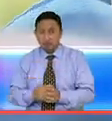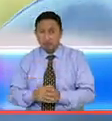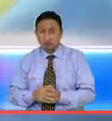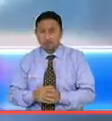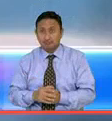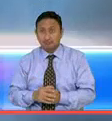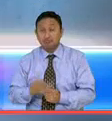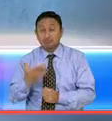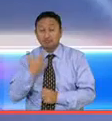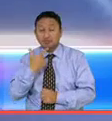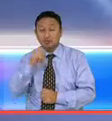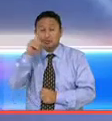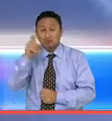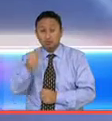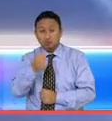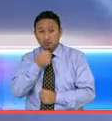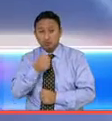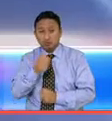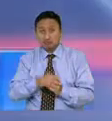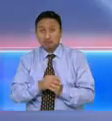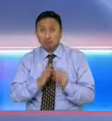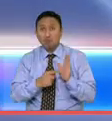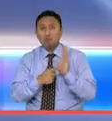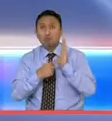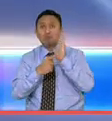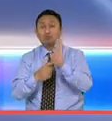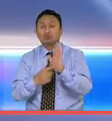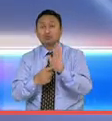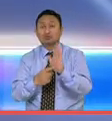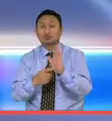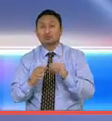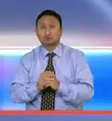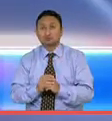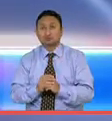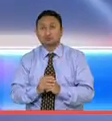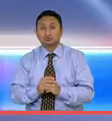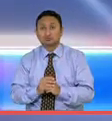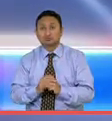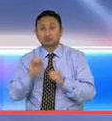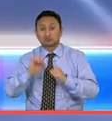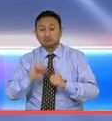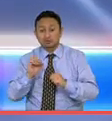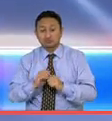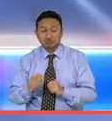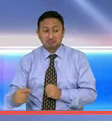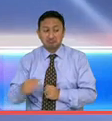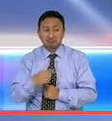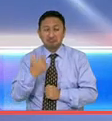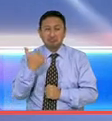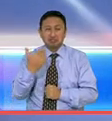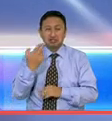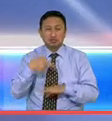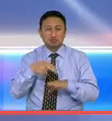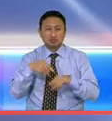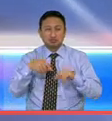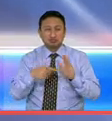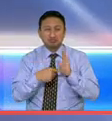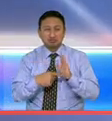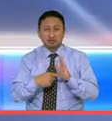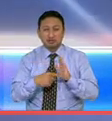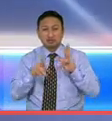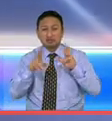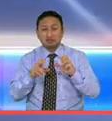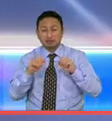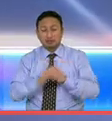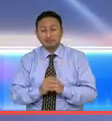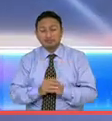través de una encuesta. Lo que busca es demostrar los eventos adversos más comunes que se puedan presentar en relación a